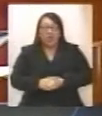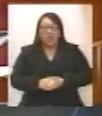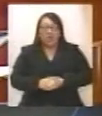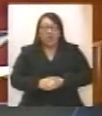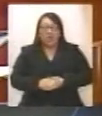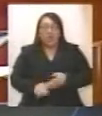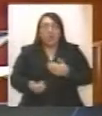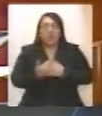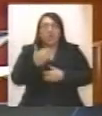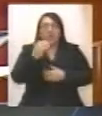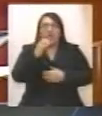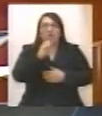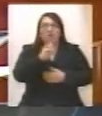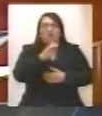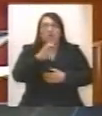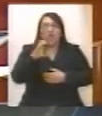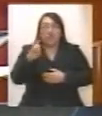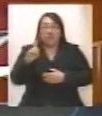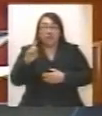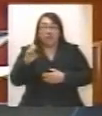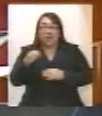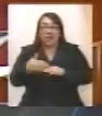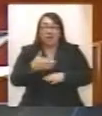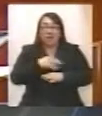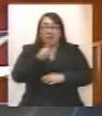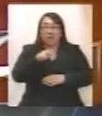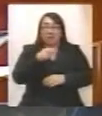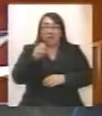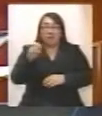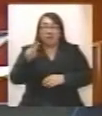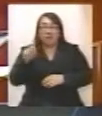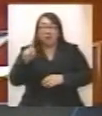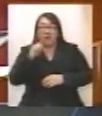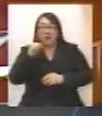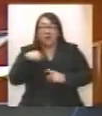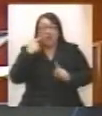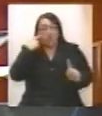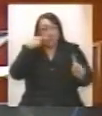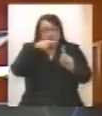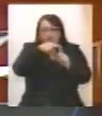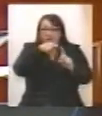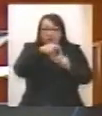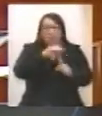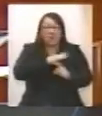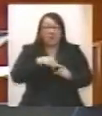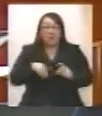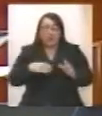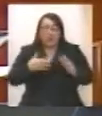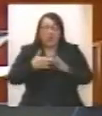ingreso a la OCDE antes del 2021 debe ser un objetivo del Estado.